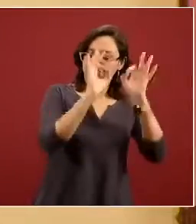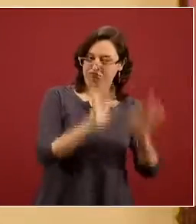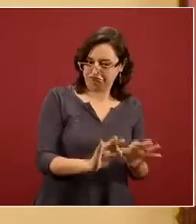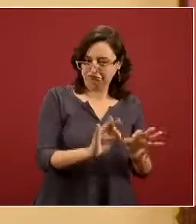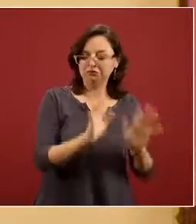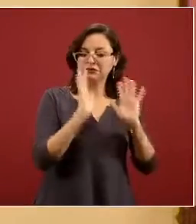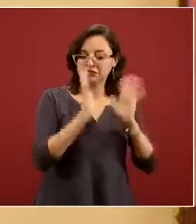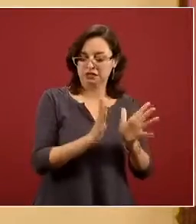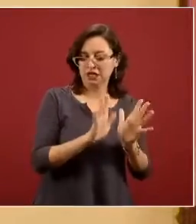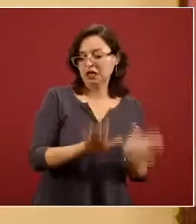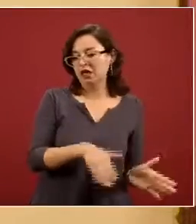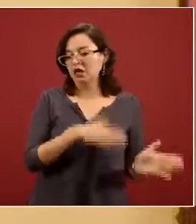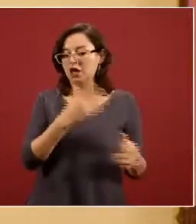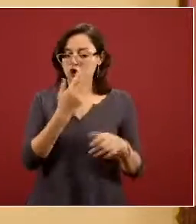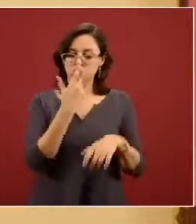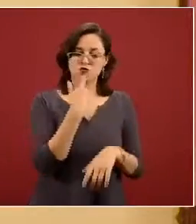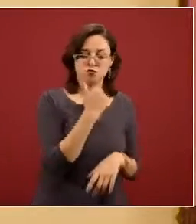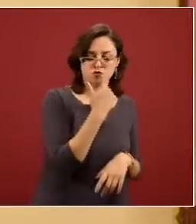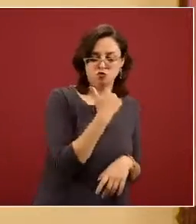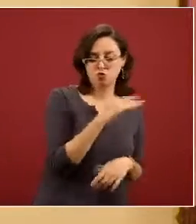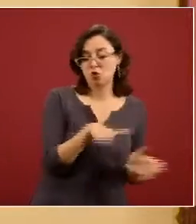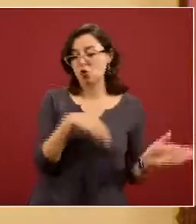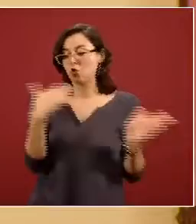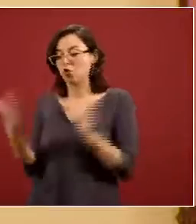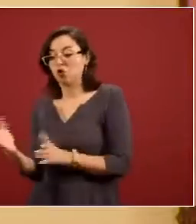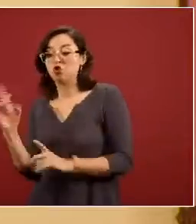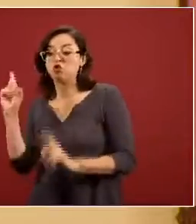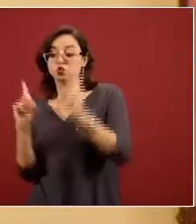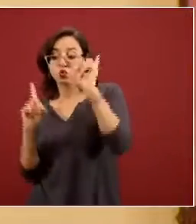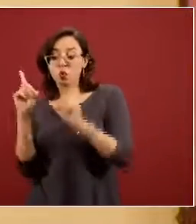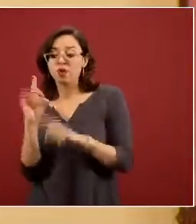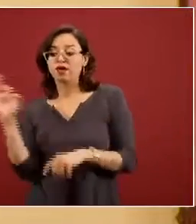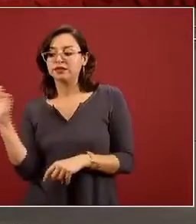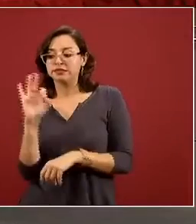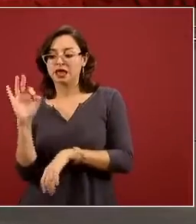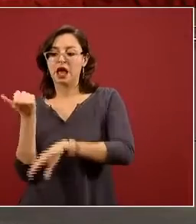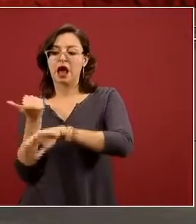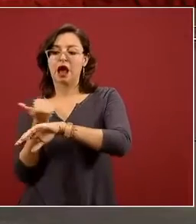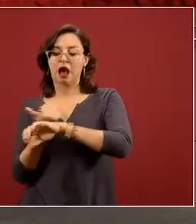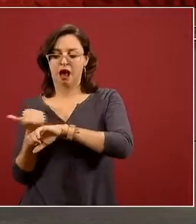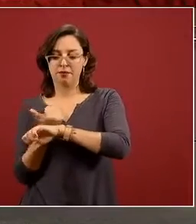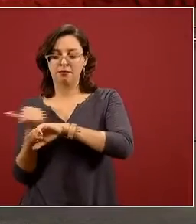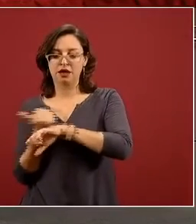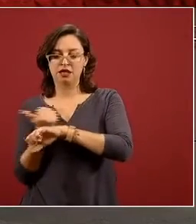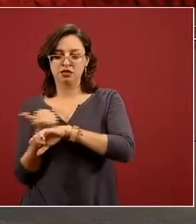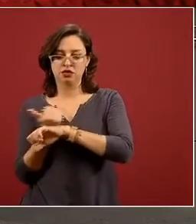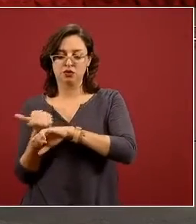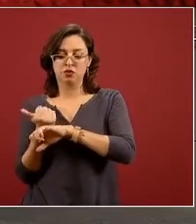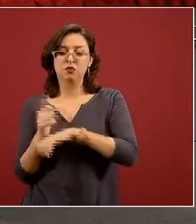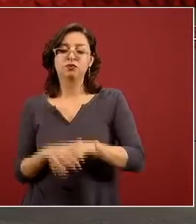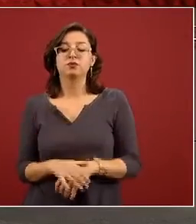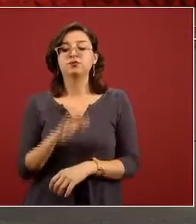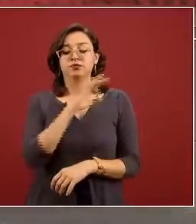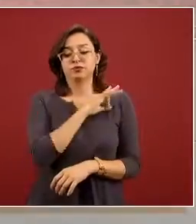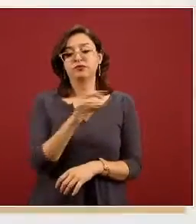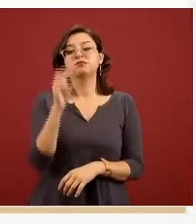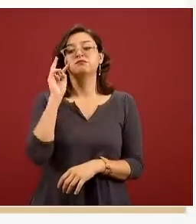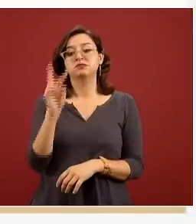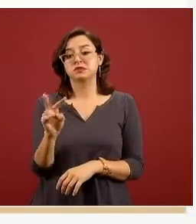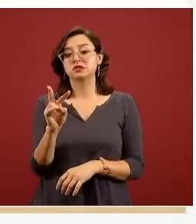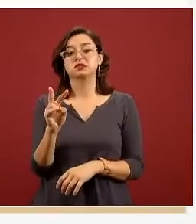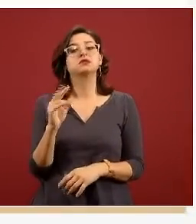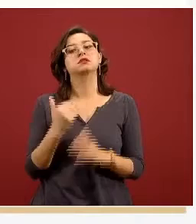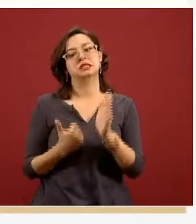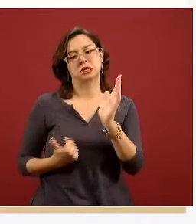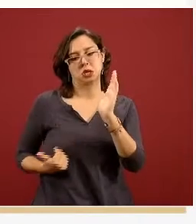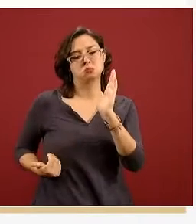en color rojo, sospechosos en color amarillo, y vemos cómo pues mantenemos una tendencia todavía ascendente